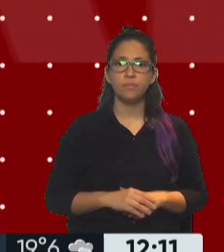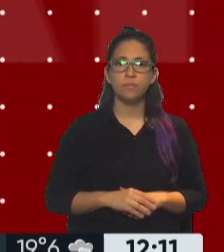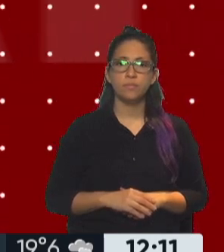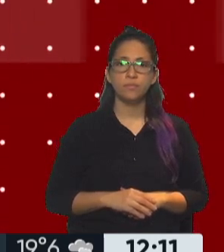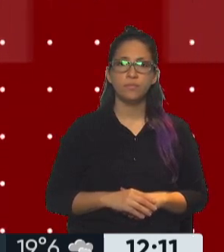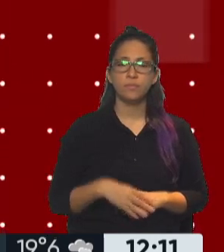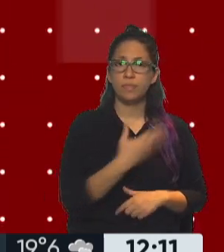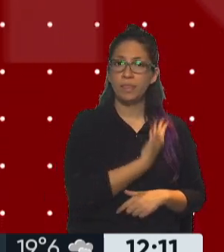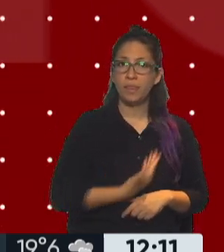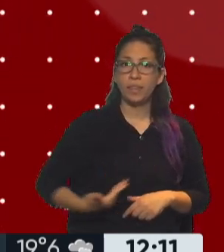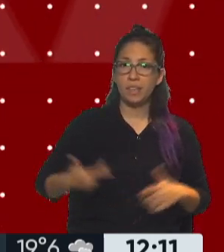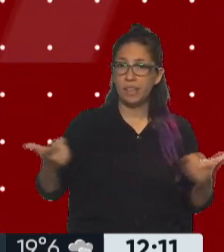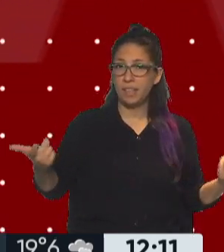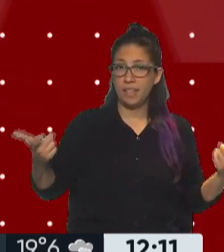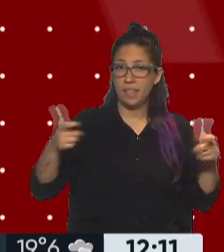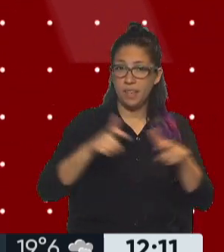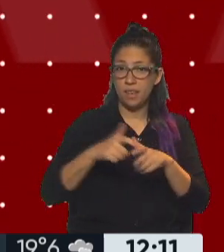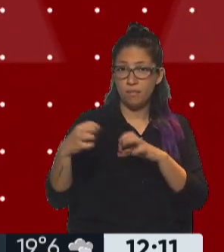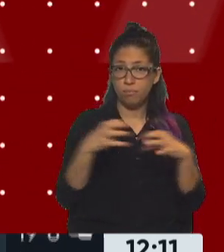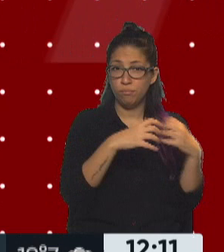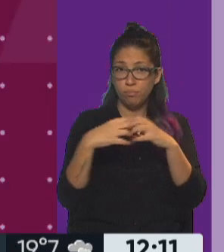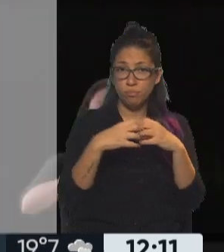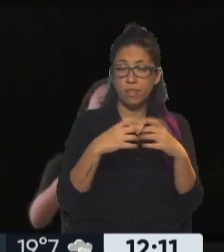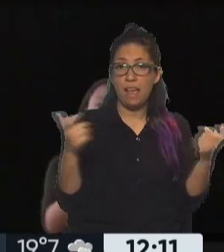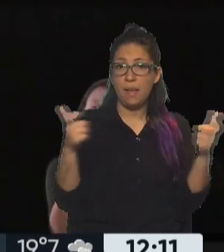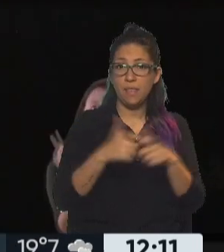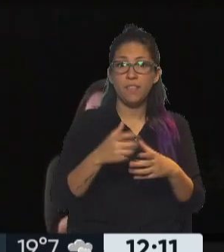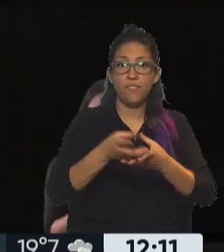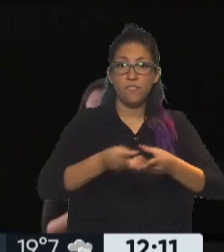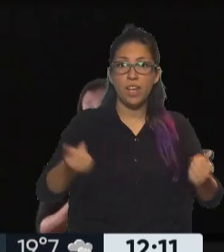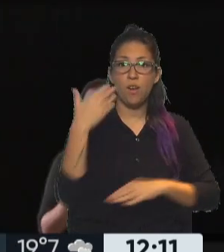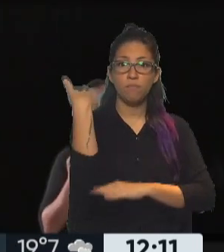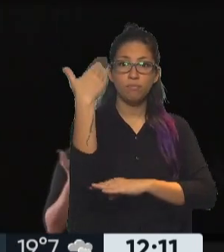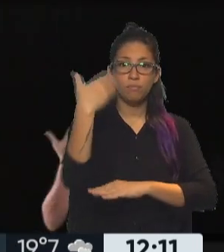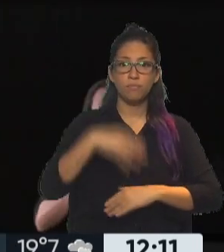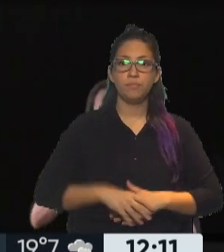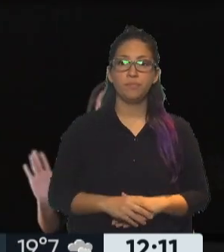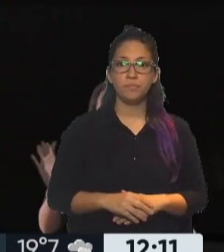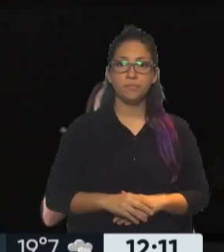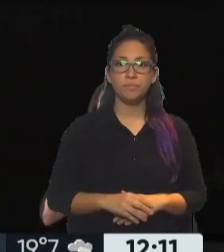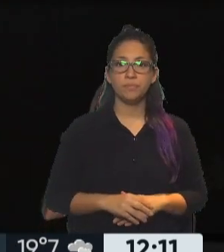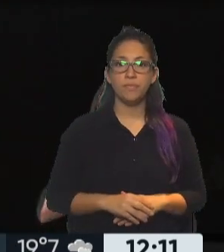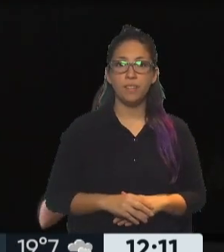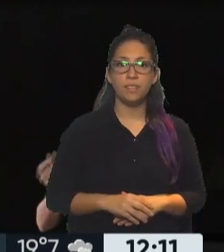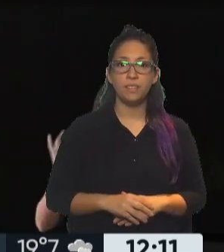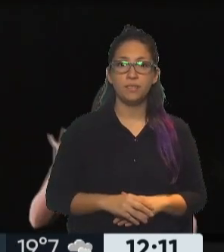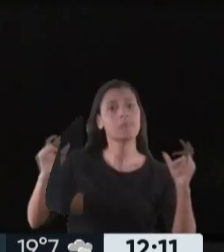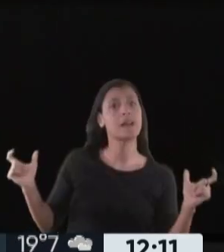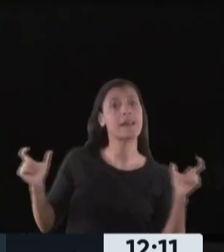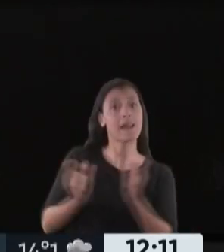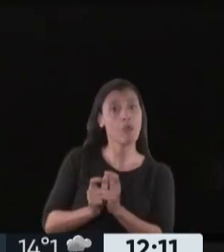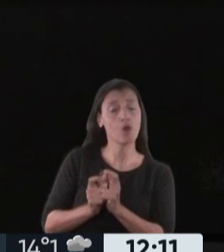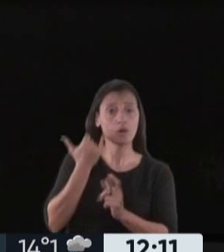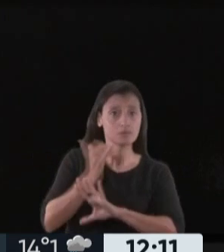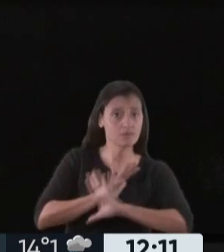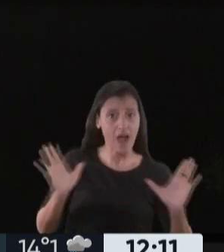de Gobierno acaba de concluir la reunión de gabinete, conferencia de prensa ahora. Terminar una nueva